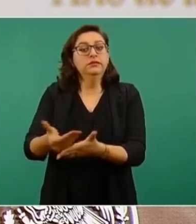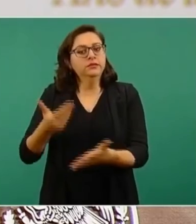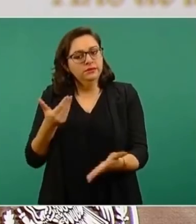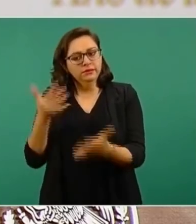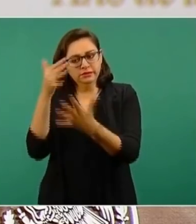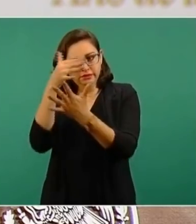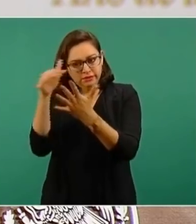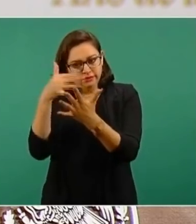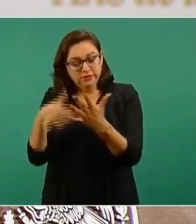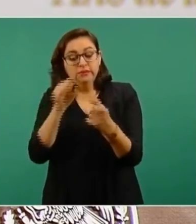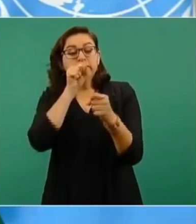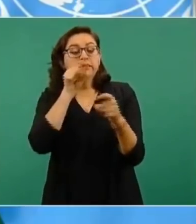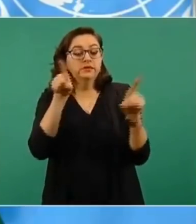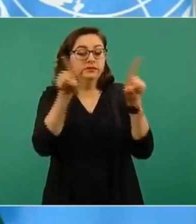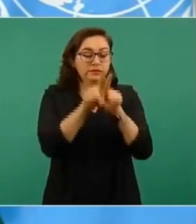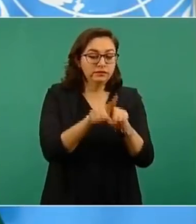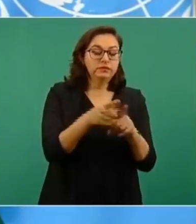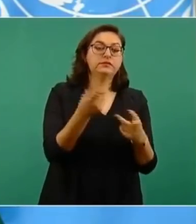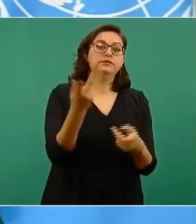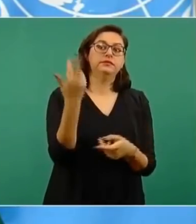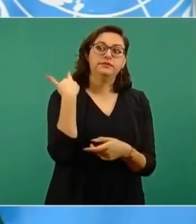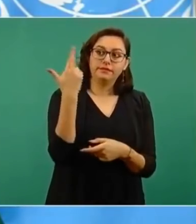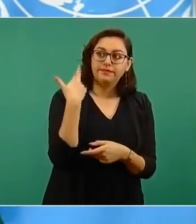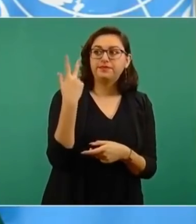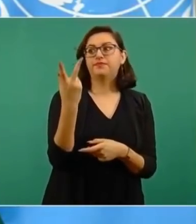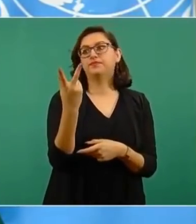los medios de comunicación, para que no